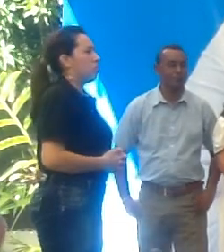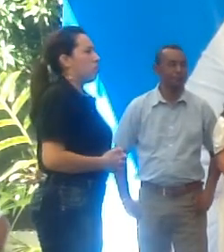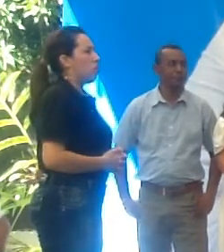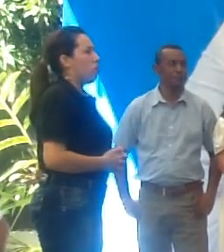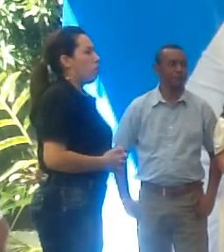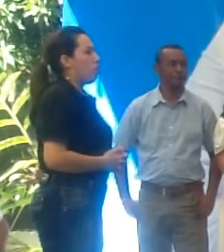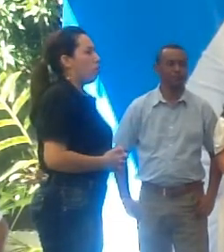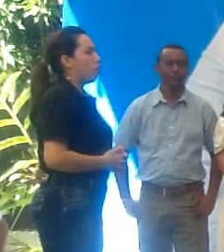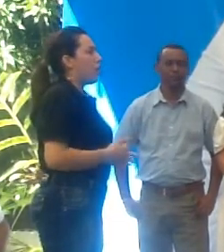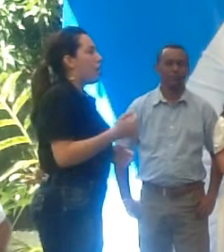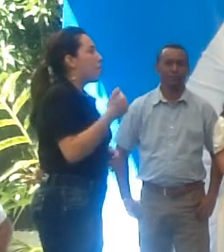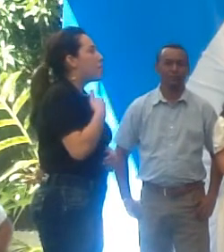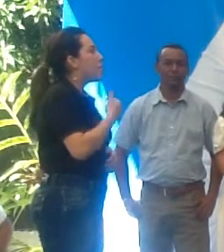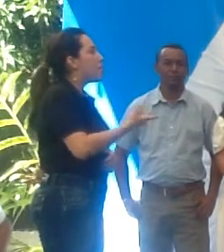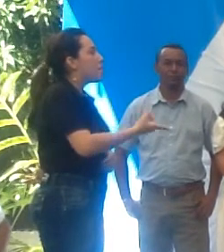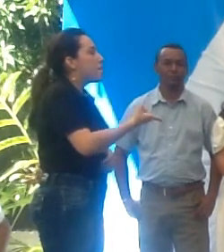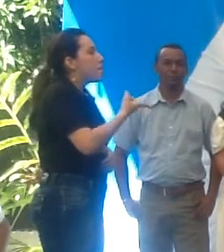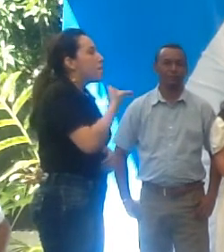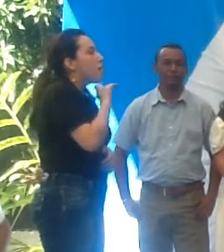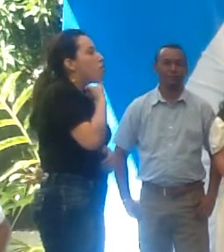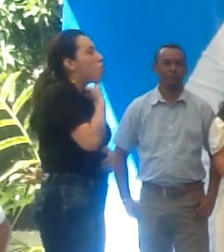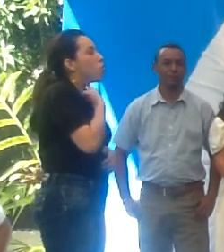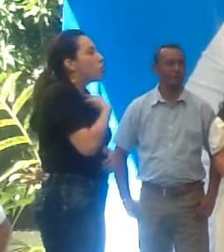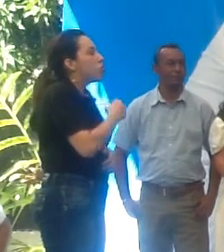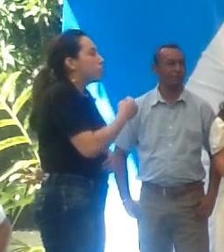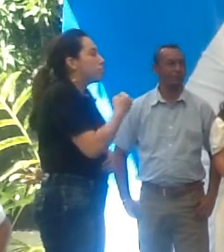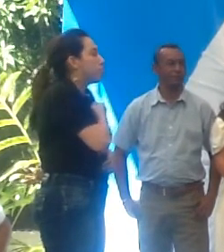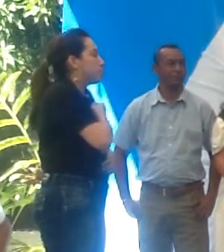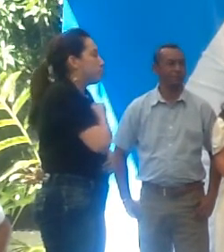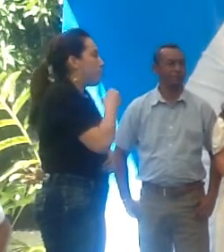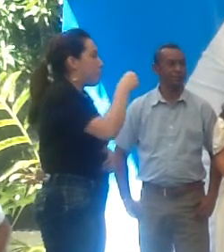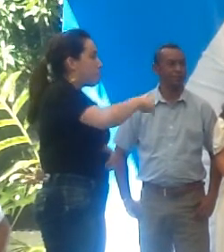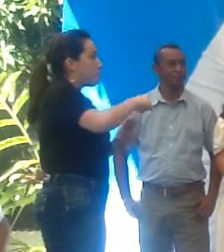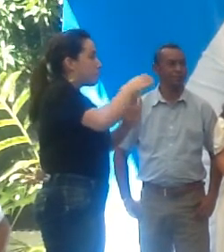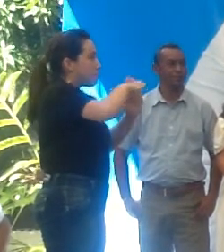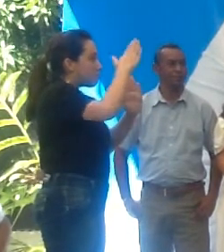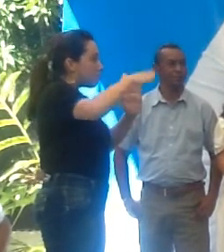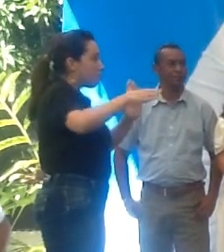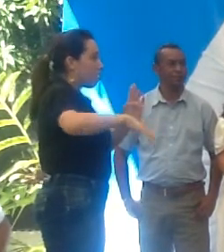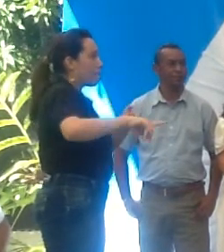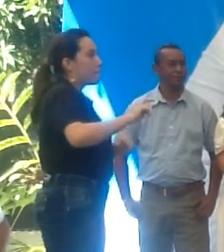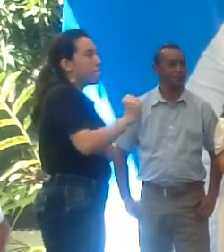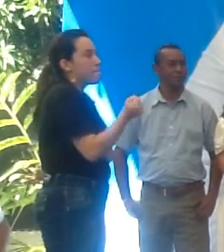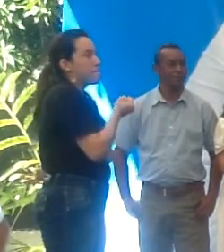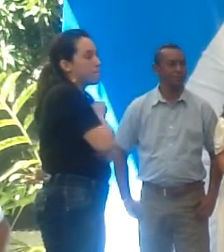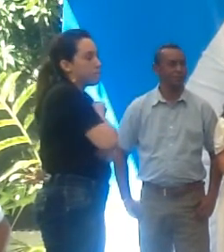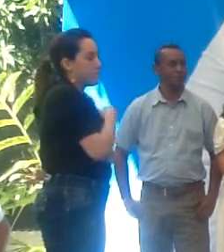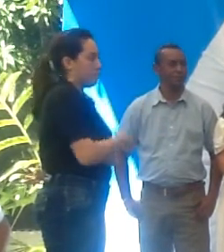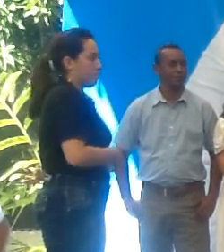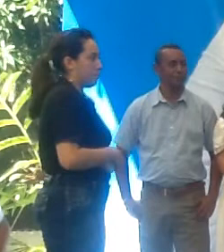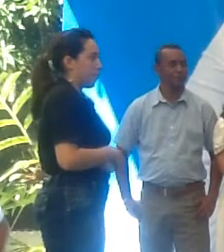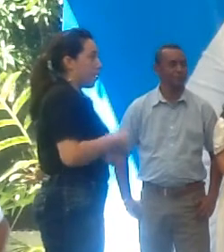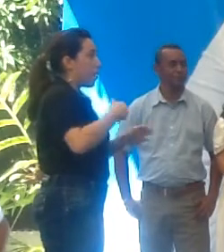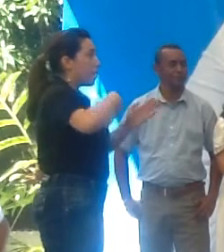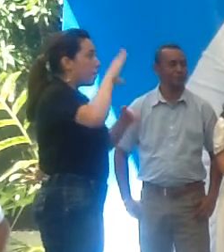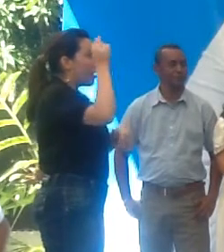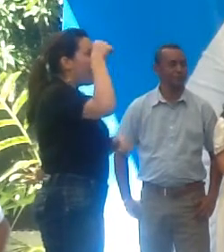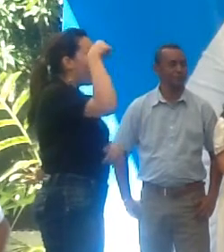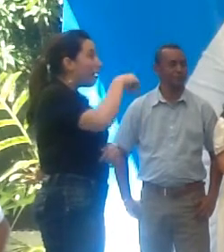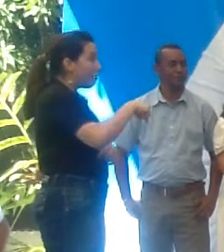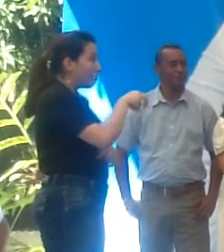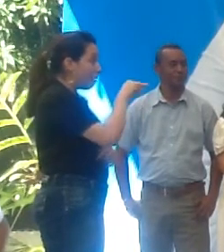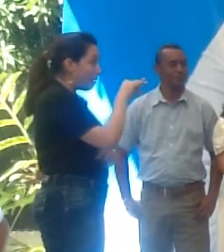Yo soy un apasionado y un enamorado de la Sierra Nevada de Santa Marta, pero además aquí en Inca se